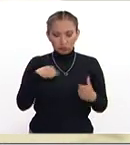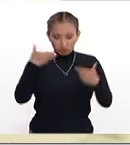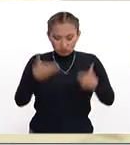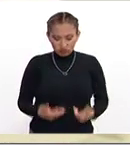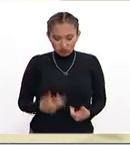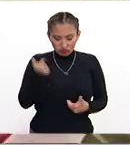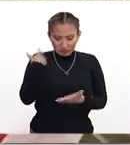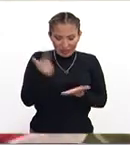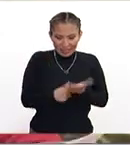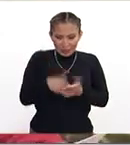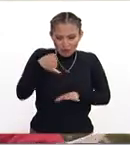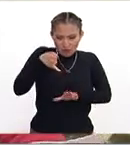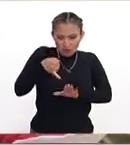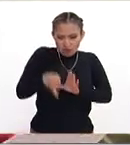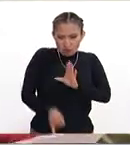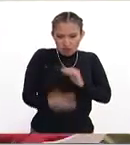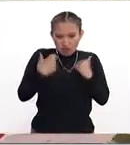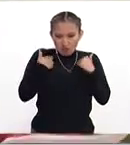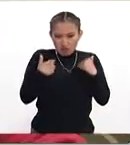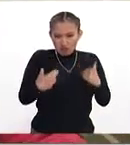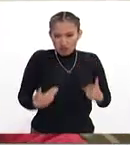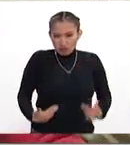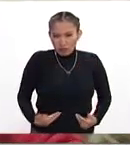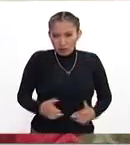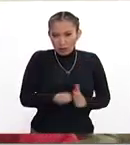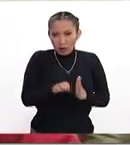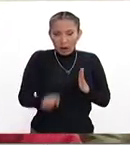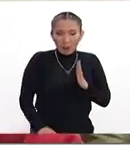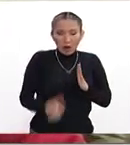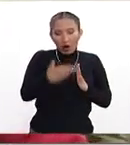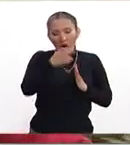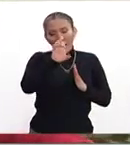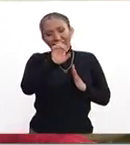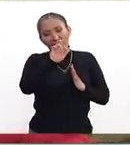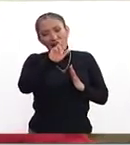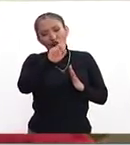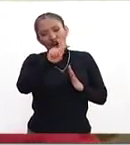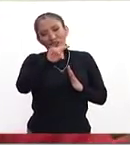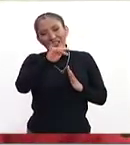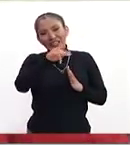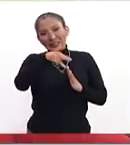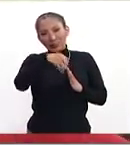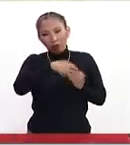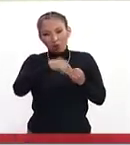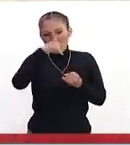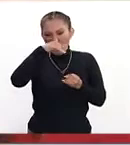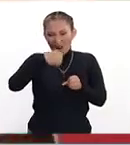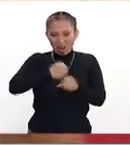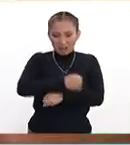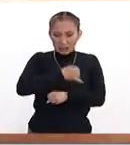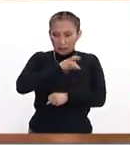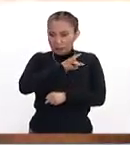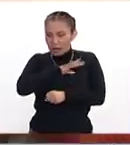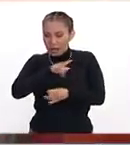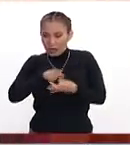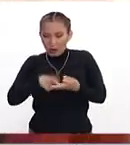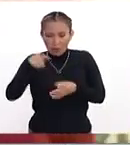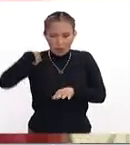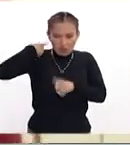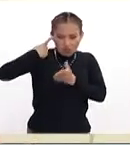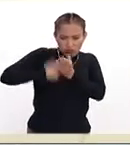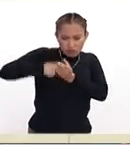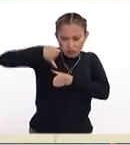no racional, que tienen que ver, por ejemplo, con el erotismo, con la violencia, con los miedos, con esos